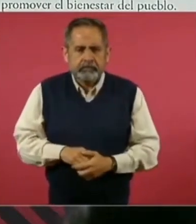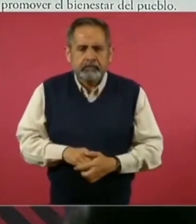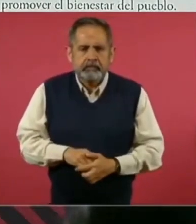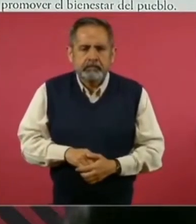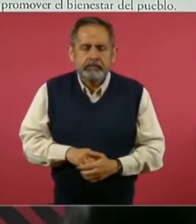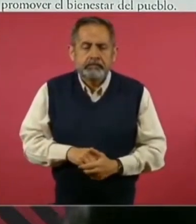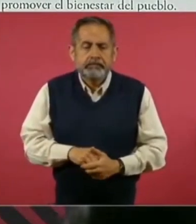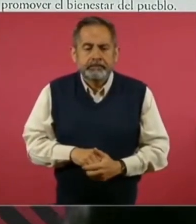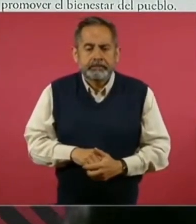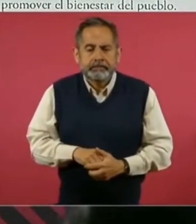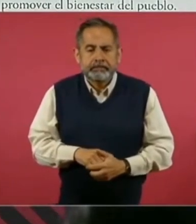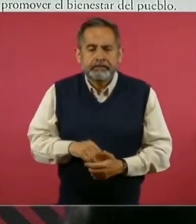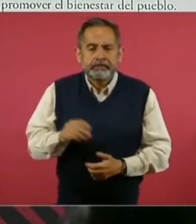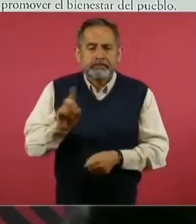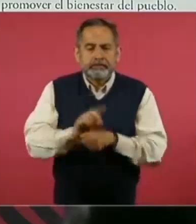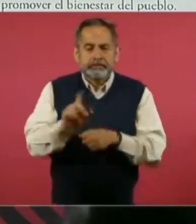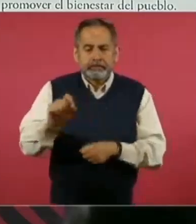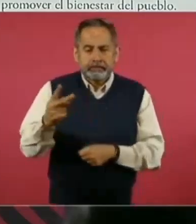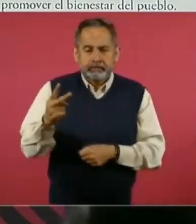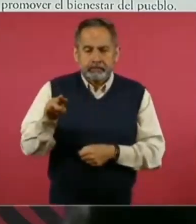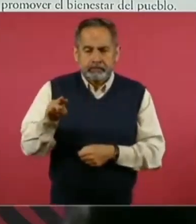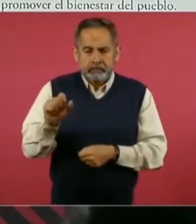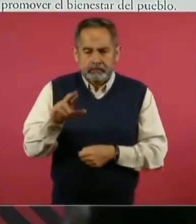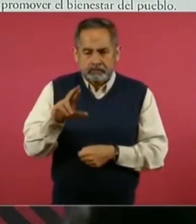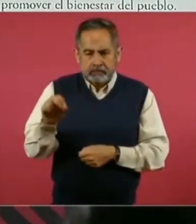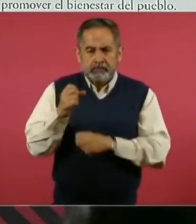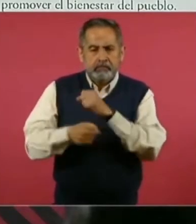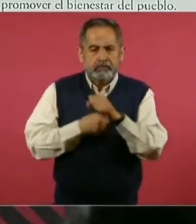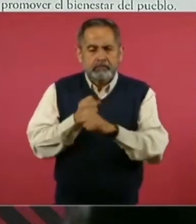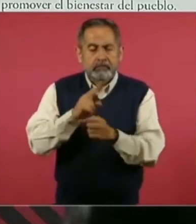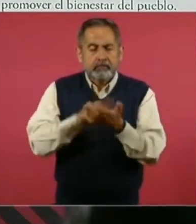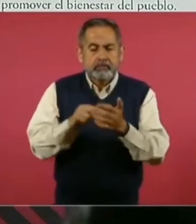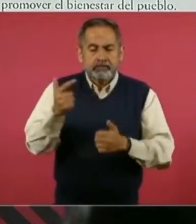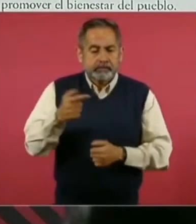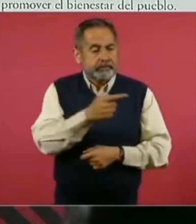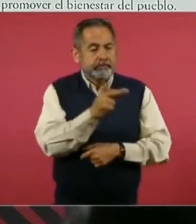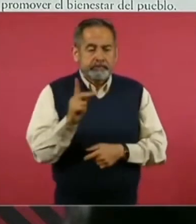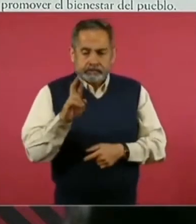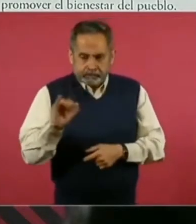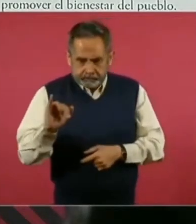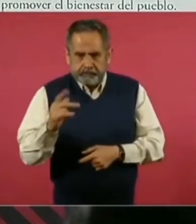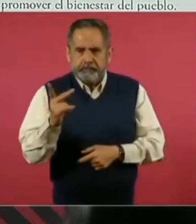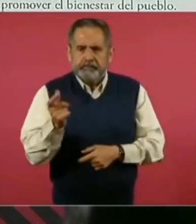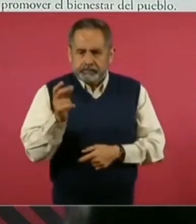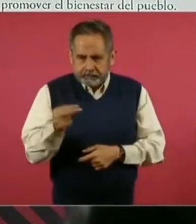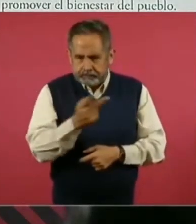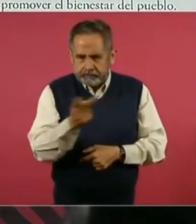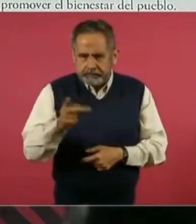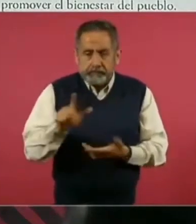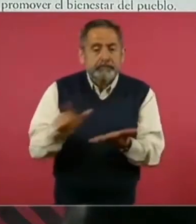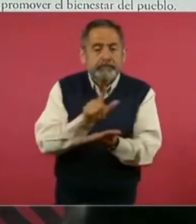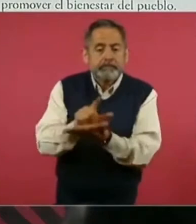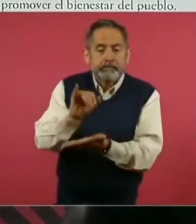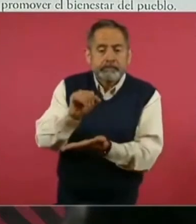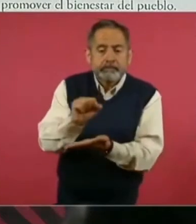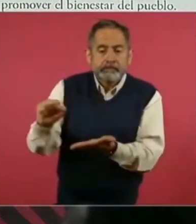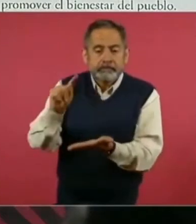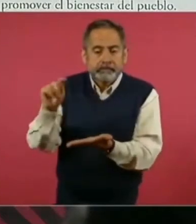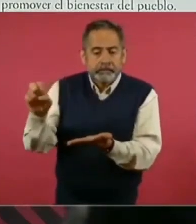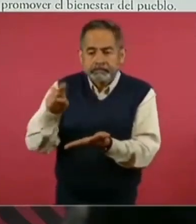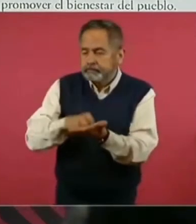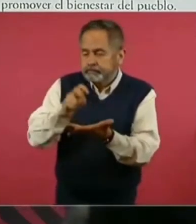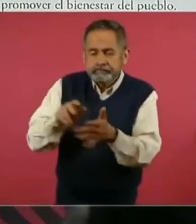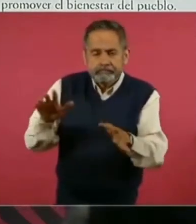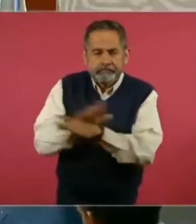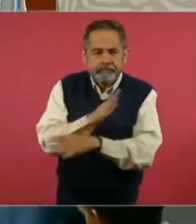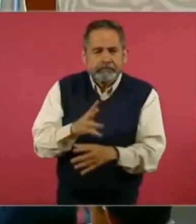¿sí? El 22 de marzo de 2007, priistas y panistas modificaron la ley del ISSSTE. Lo